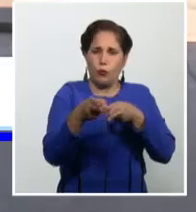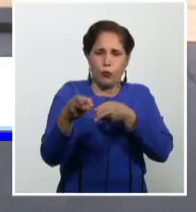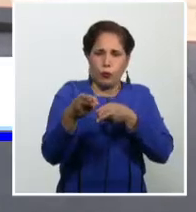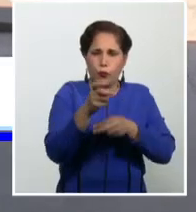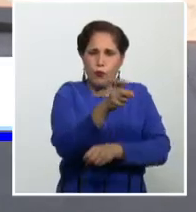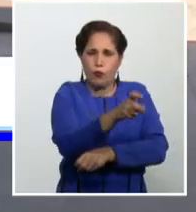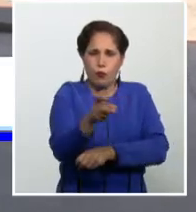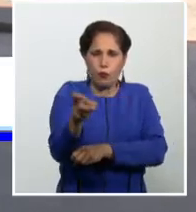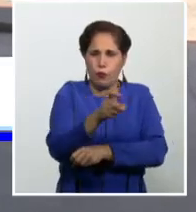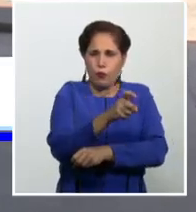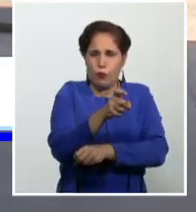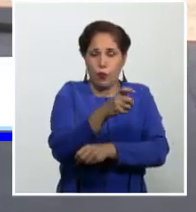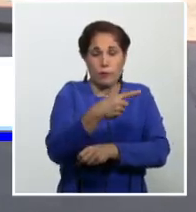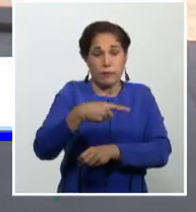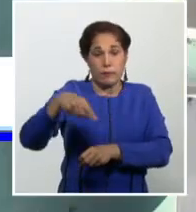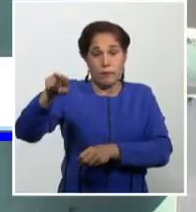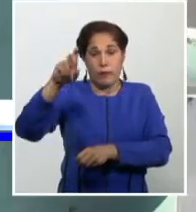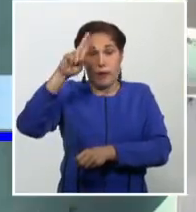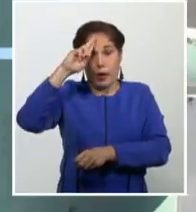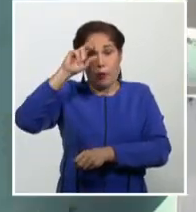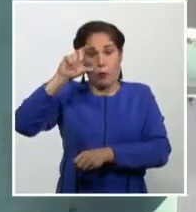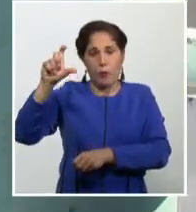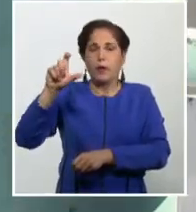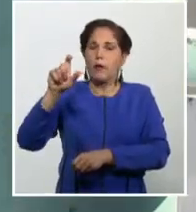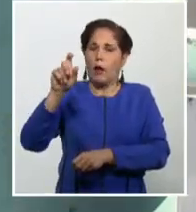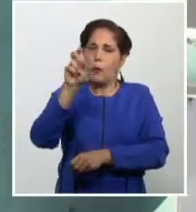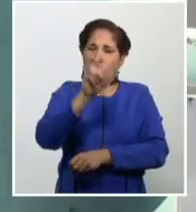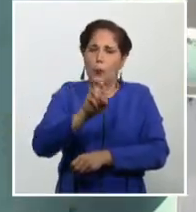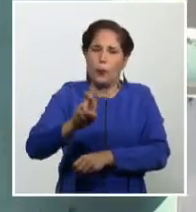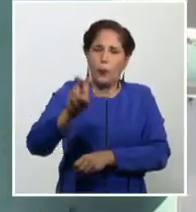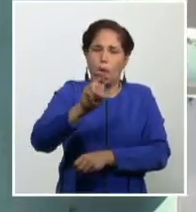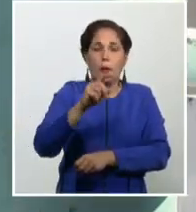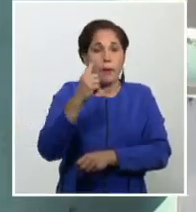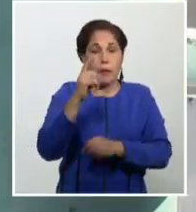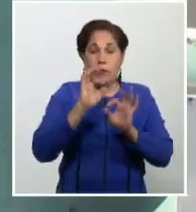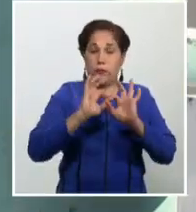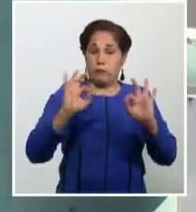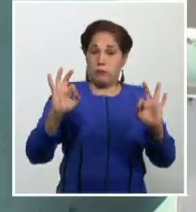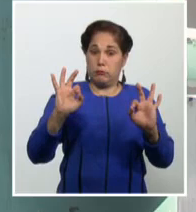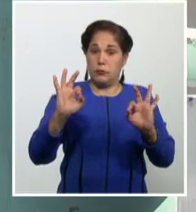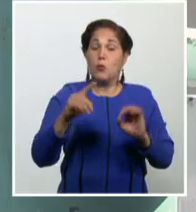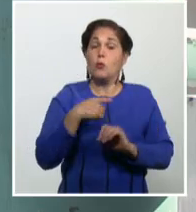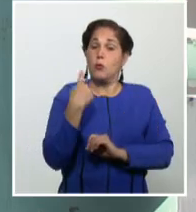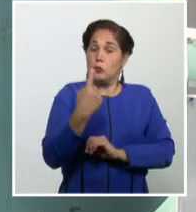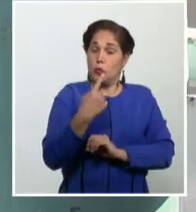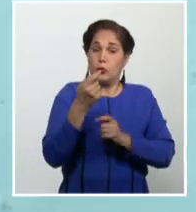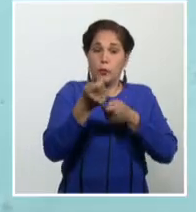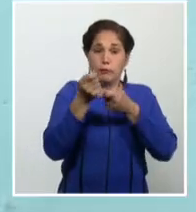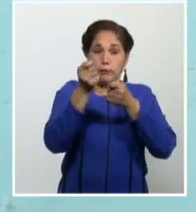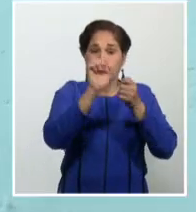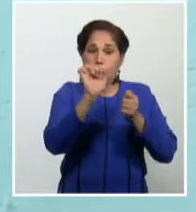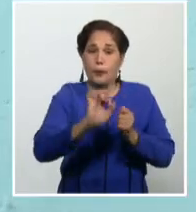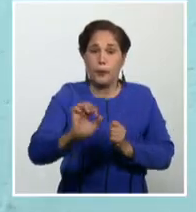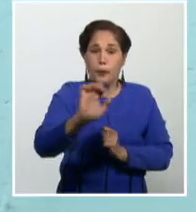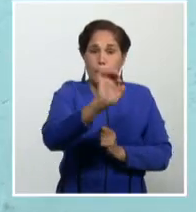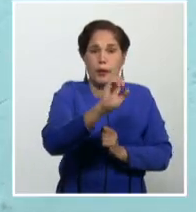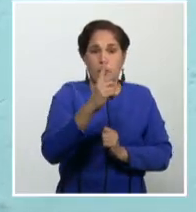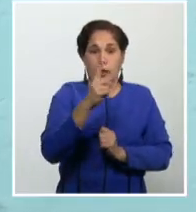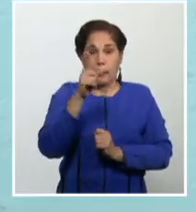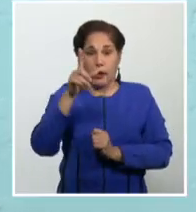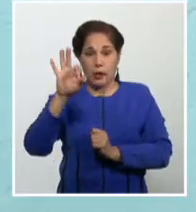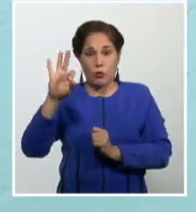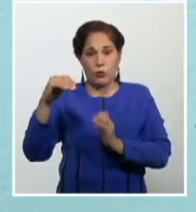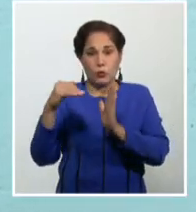los cilindros que salen para la salud con lejía al 1%. Nosotros estamos distribuyendo